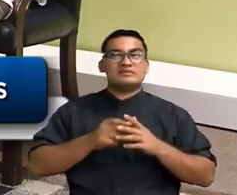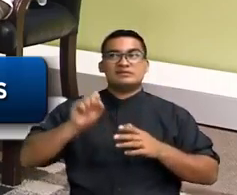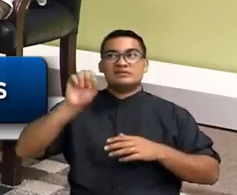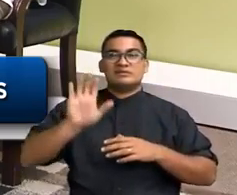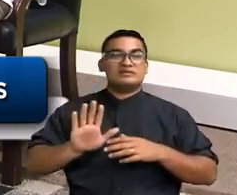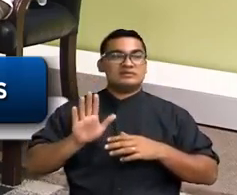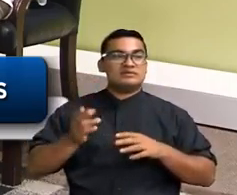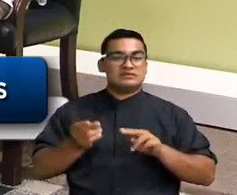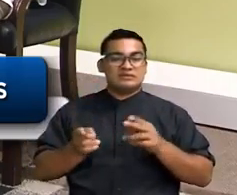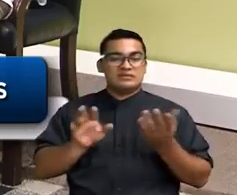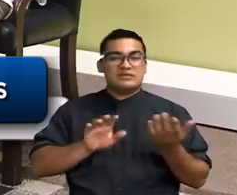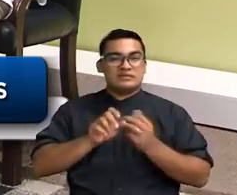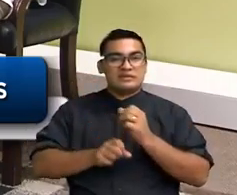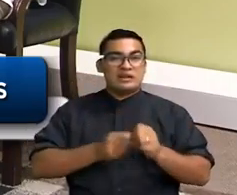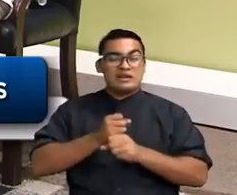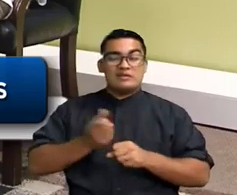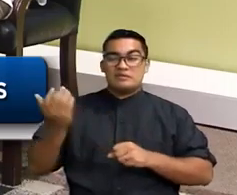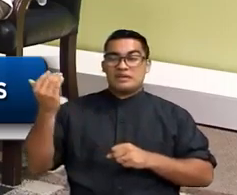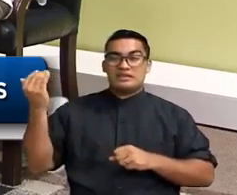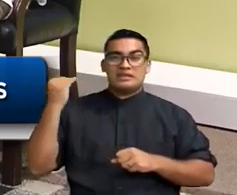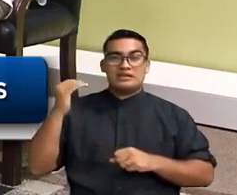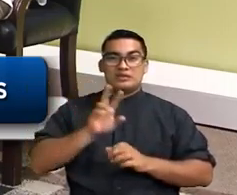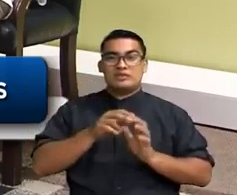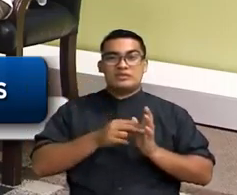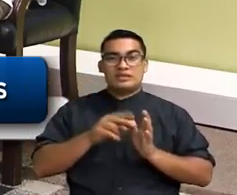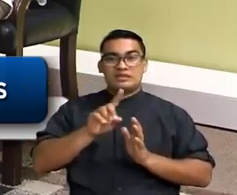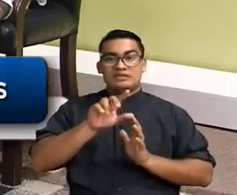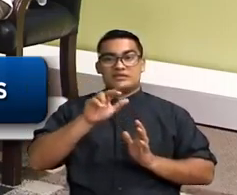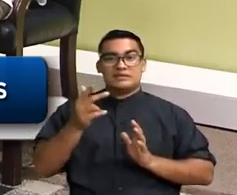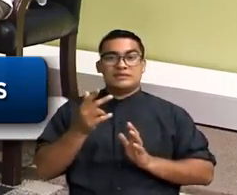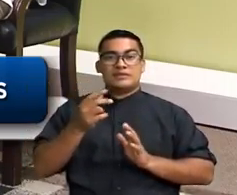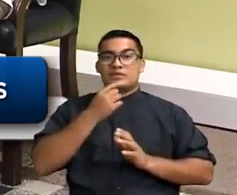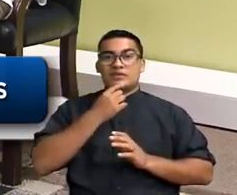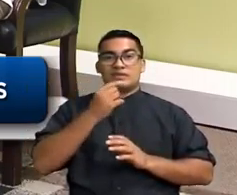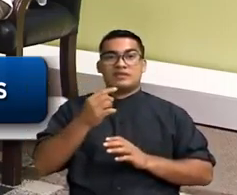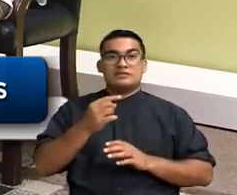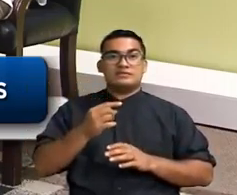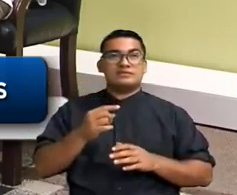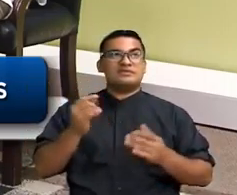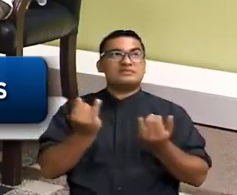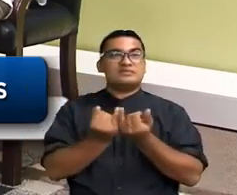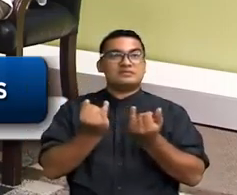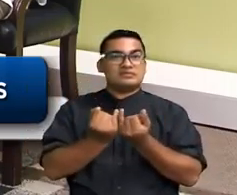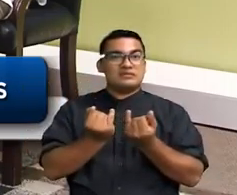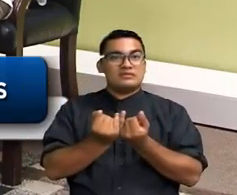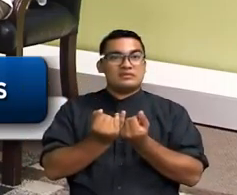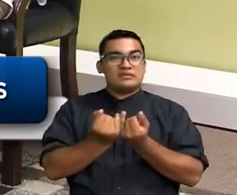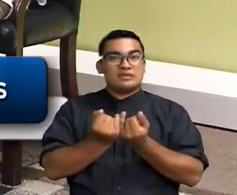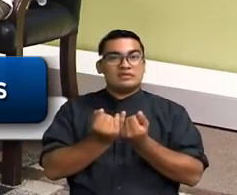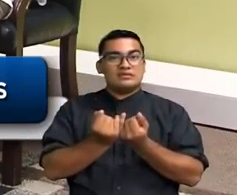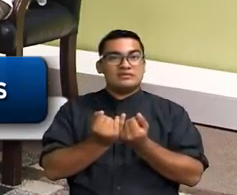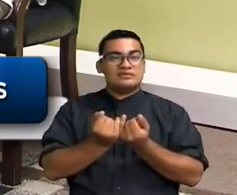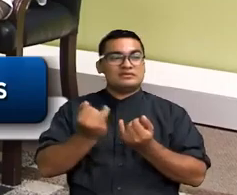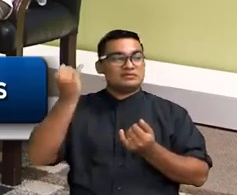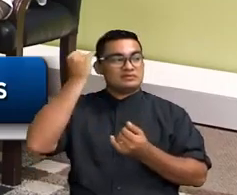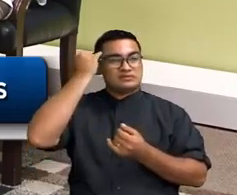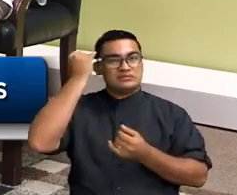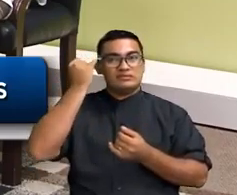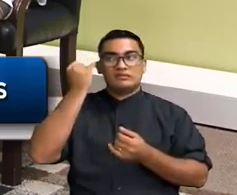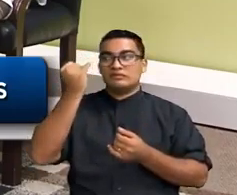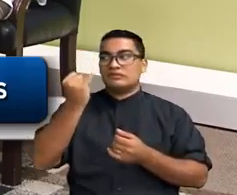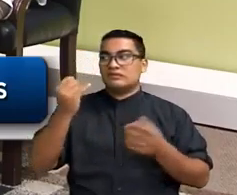noviembre del año pasado, el año 2018. Qué bueno. Y que fue por una iniciativa de